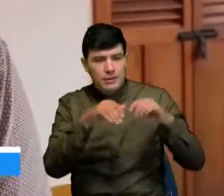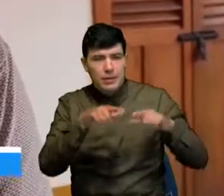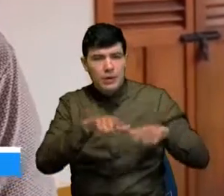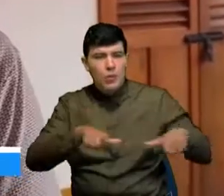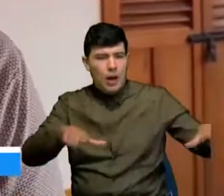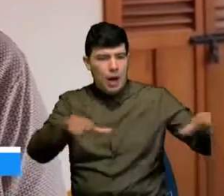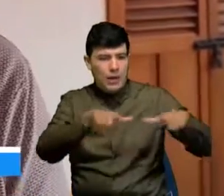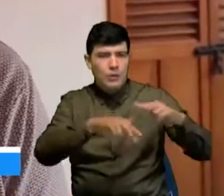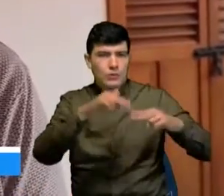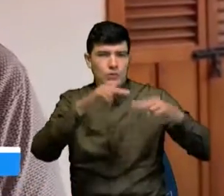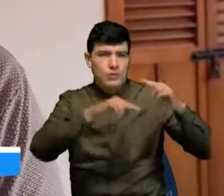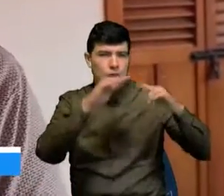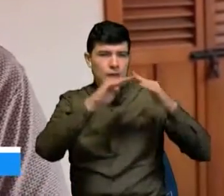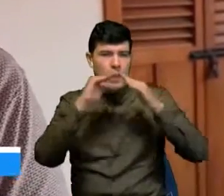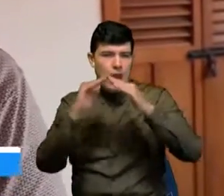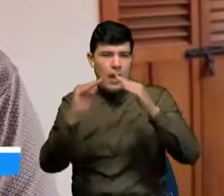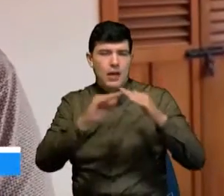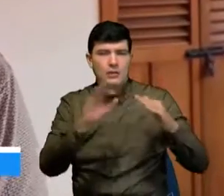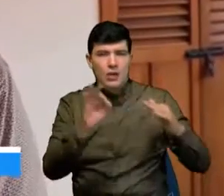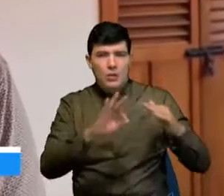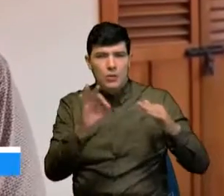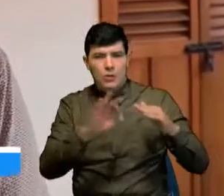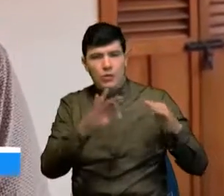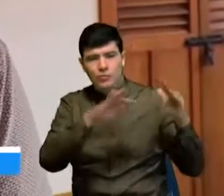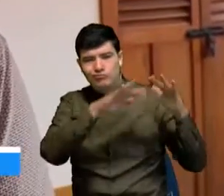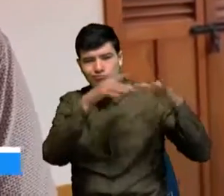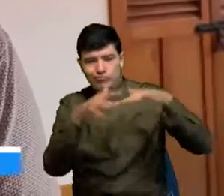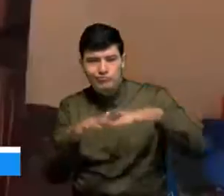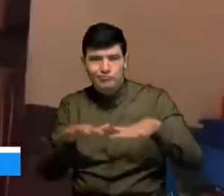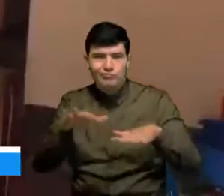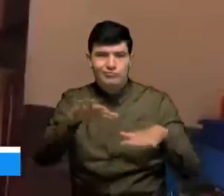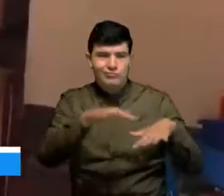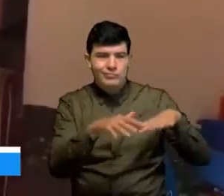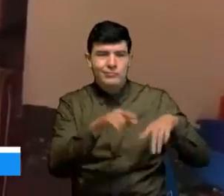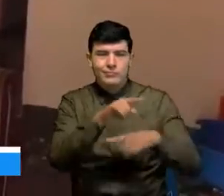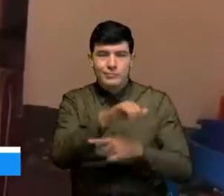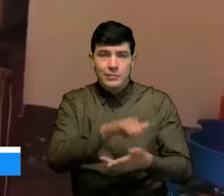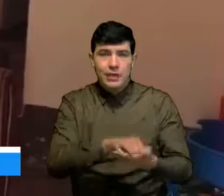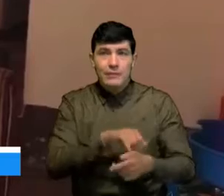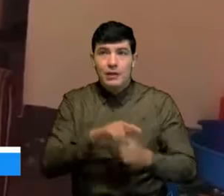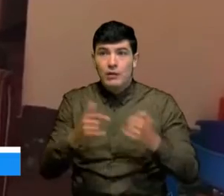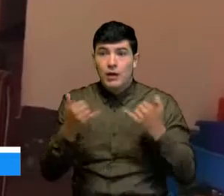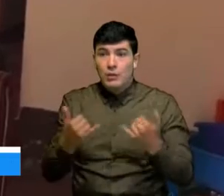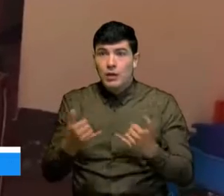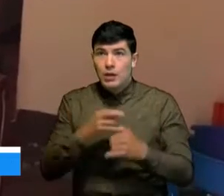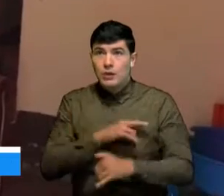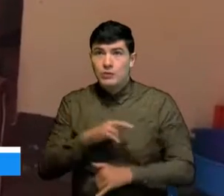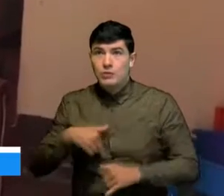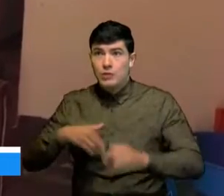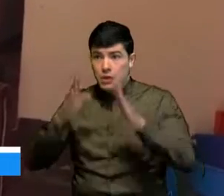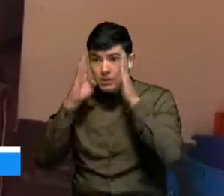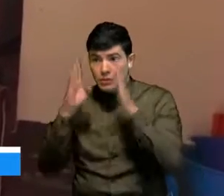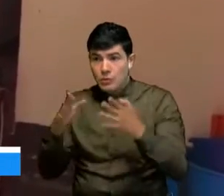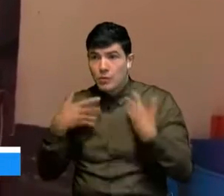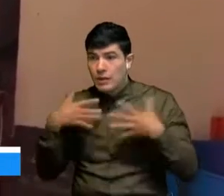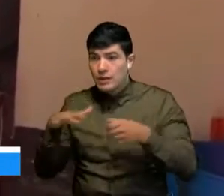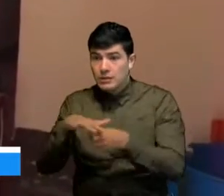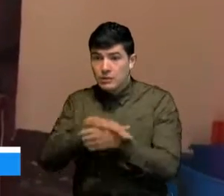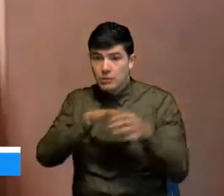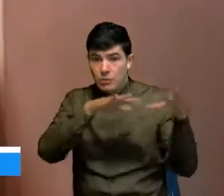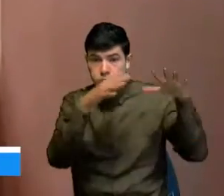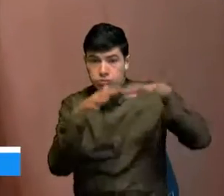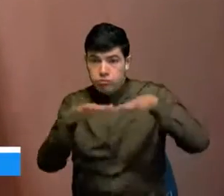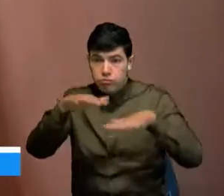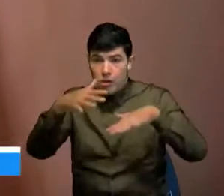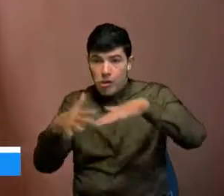de estas comunidades han implantado sus viviendas pero si estamos atentos a cualquier remoción en masa porque tenemos sabemos que hay